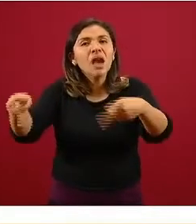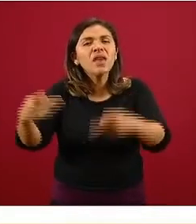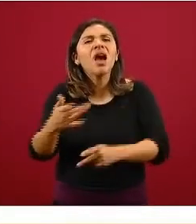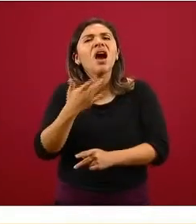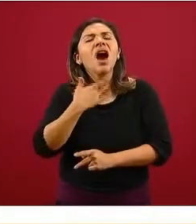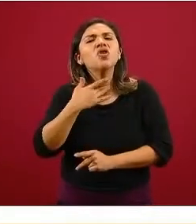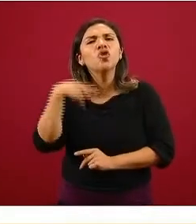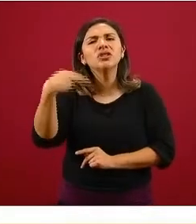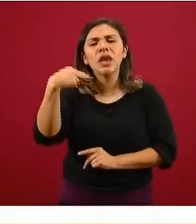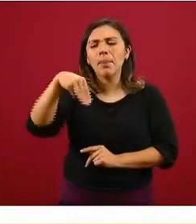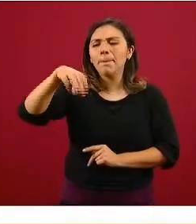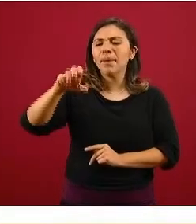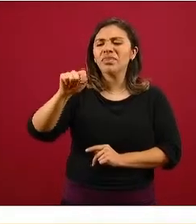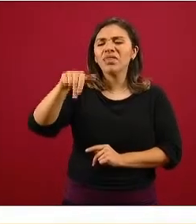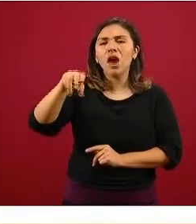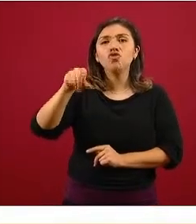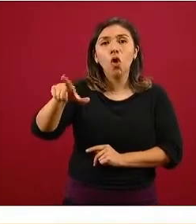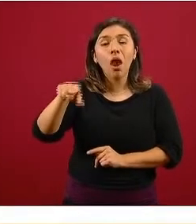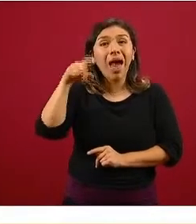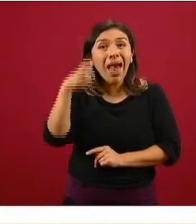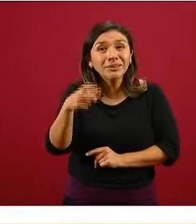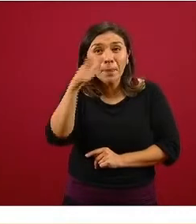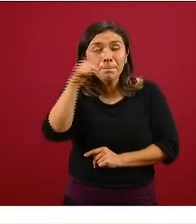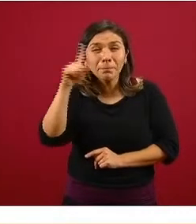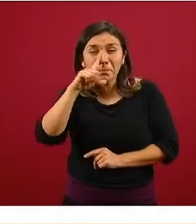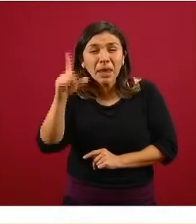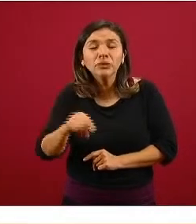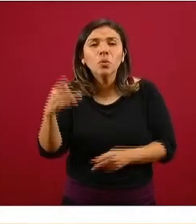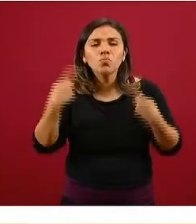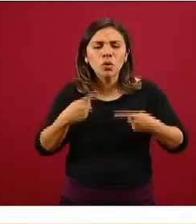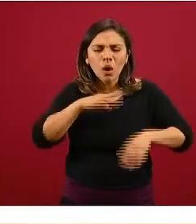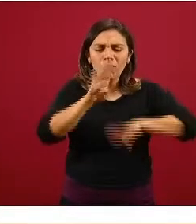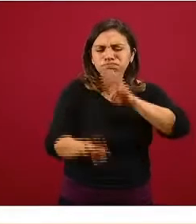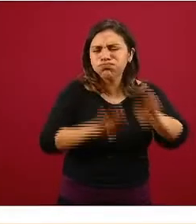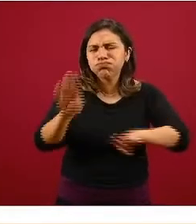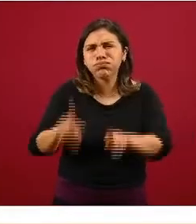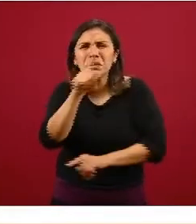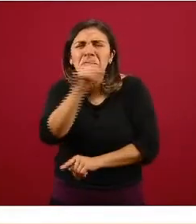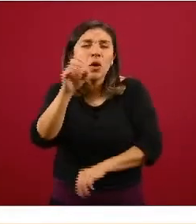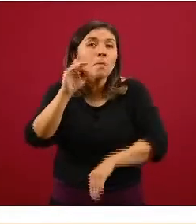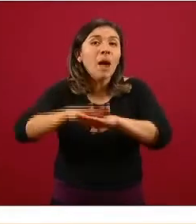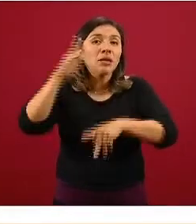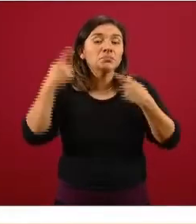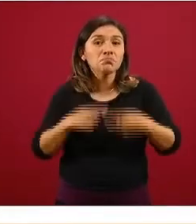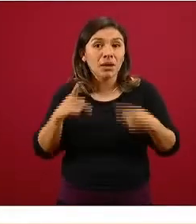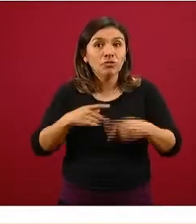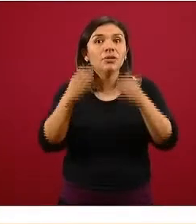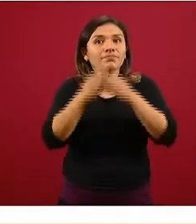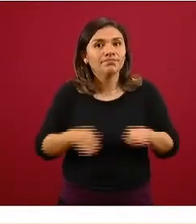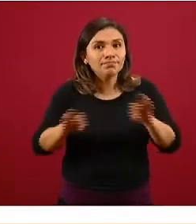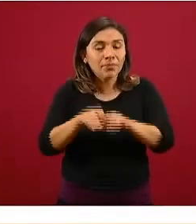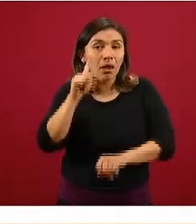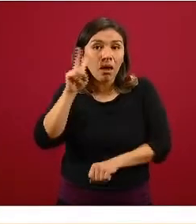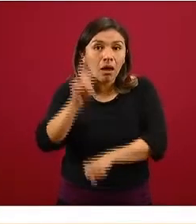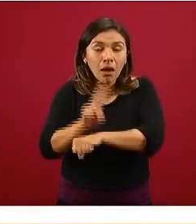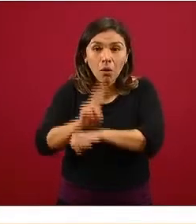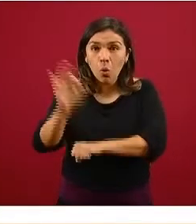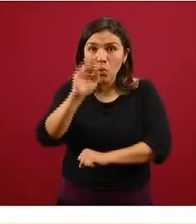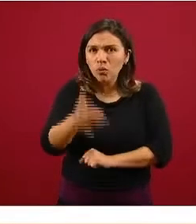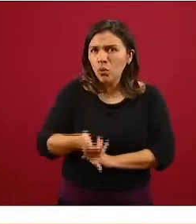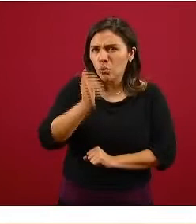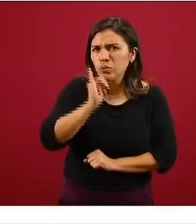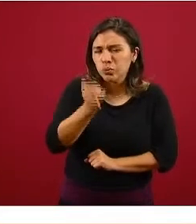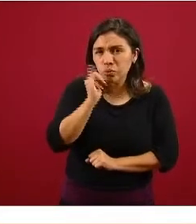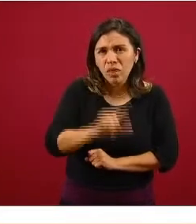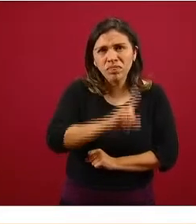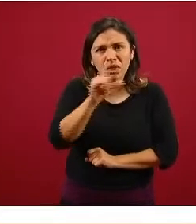llama metanol y que ha causado la muerte de varios cientos de personas. Es muy importante darse cuenta que si después de beber